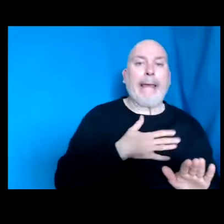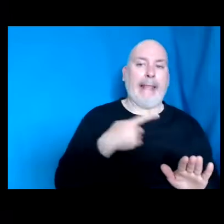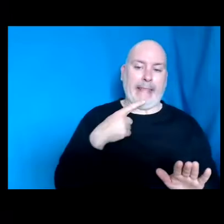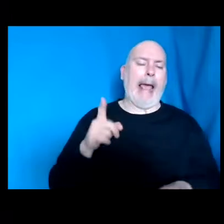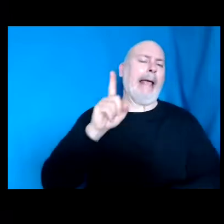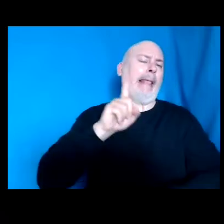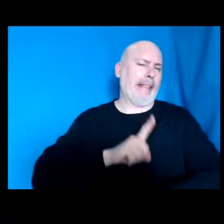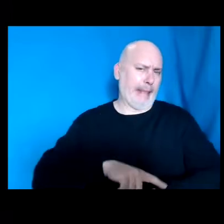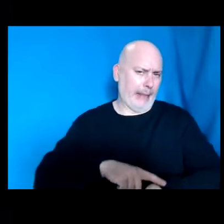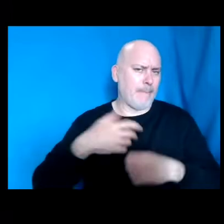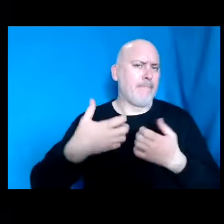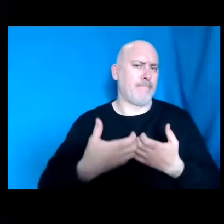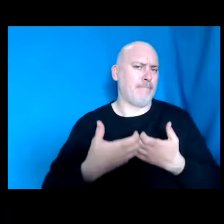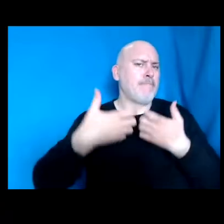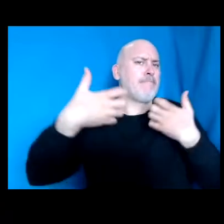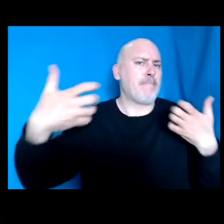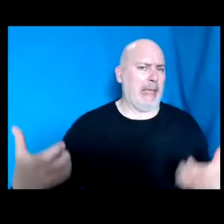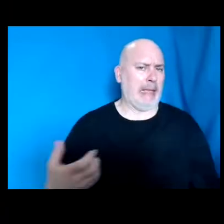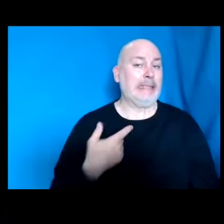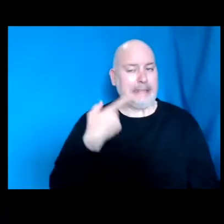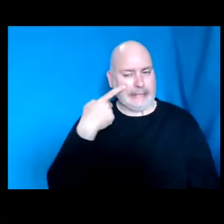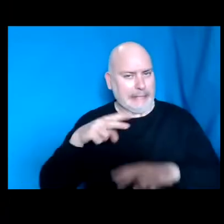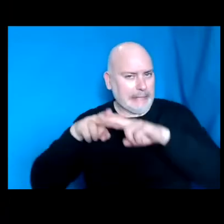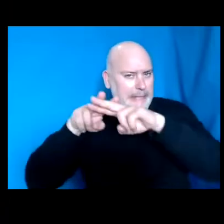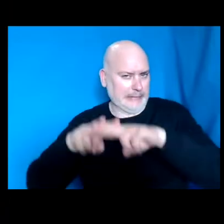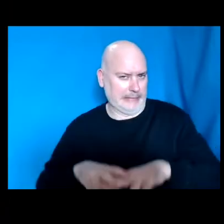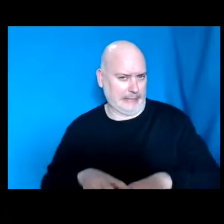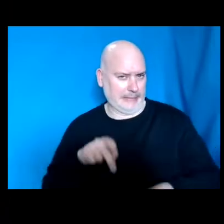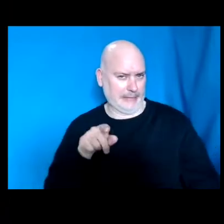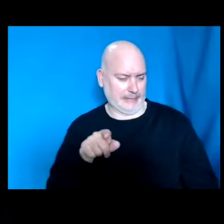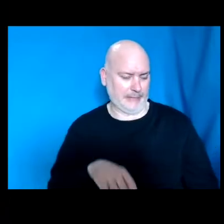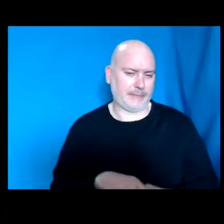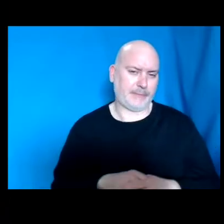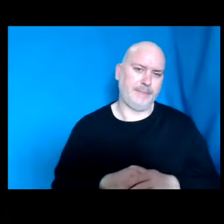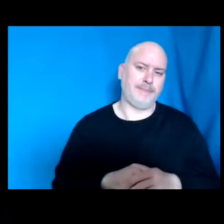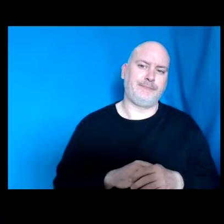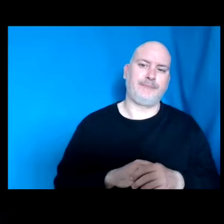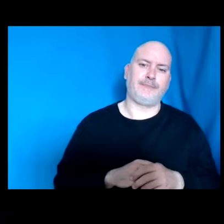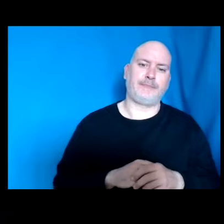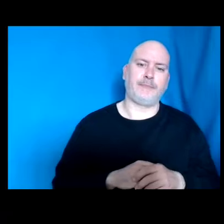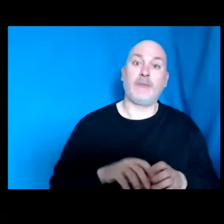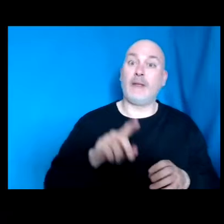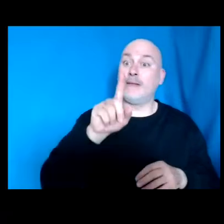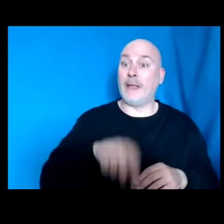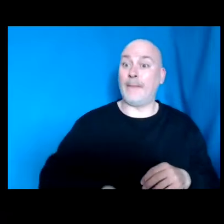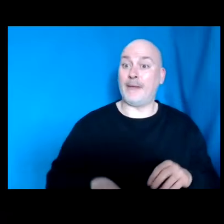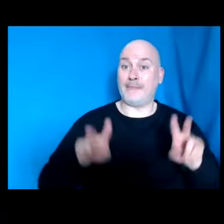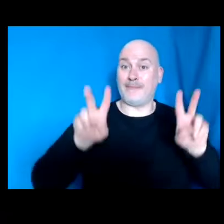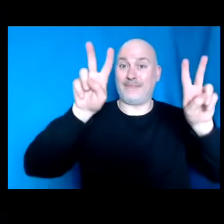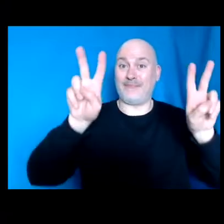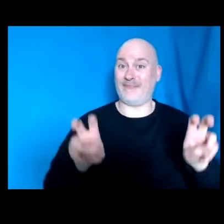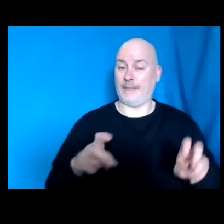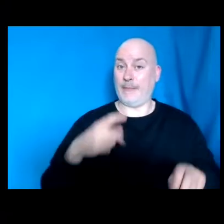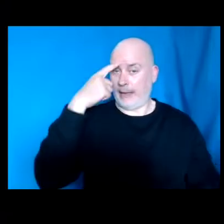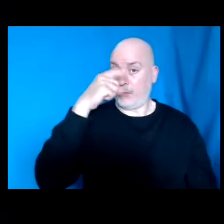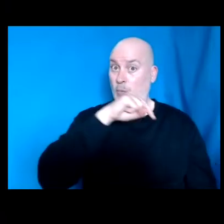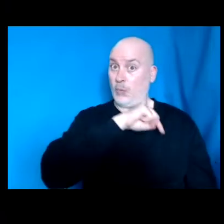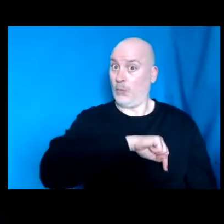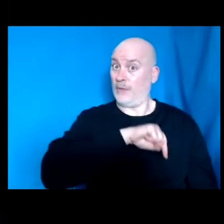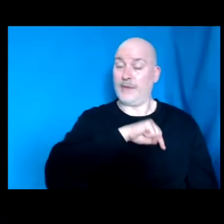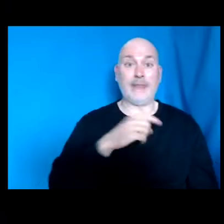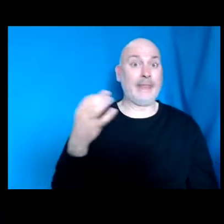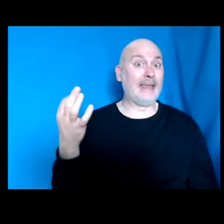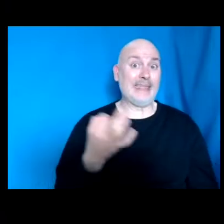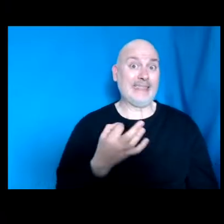de tiempo de margen y observar. Y otra de las cosas que vamos a tener en cuenta cuando hablemos de fiebre son